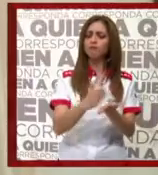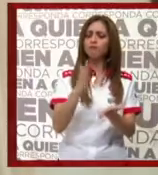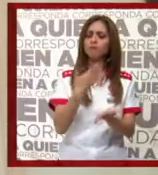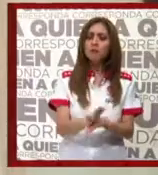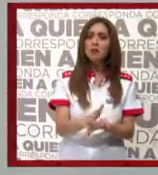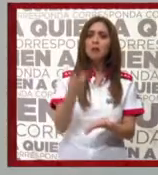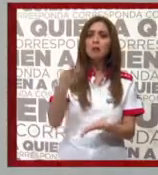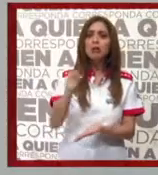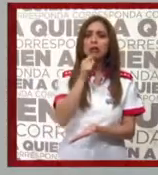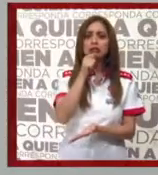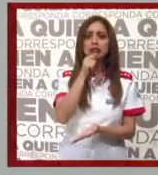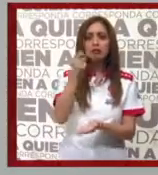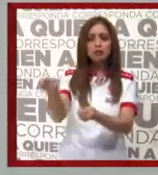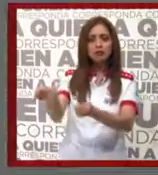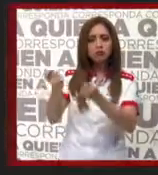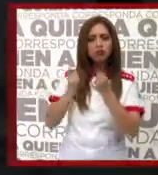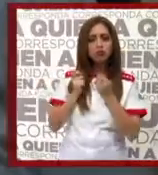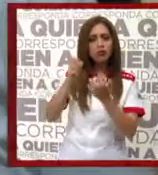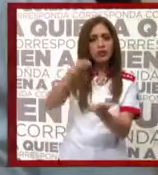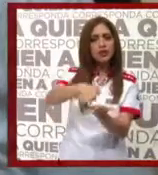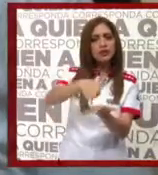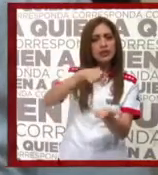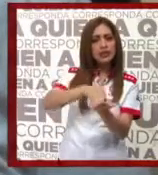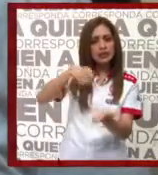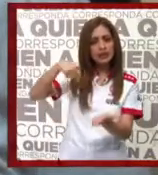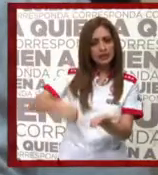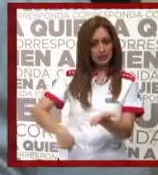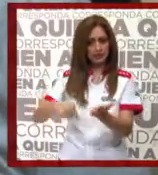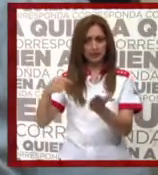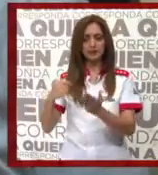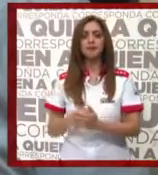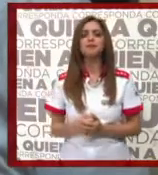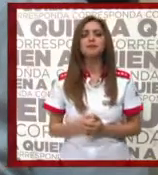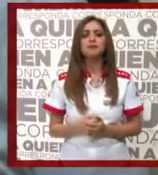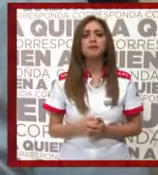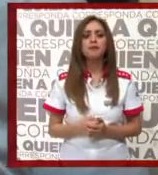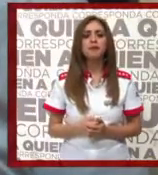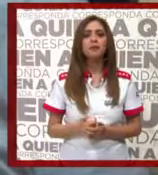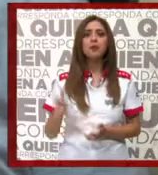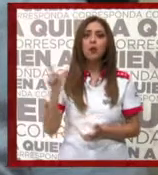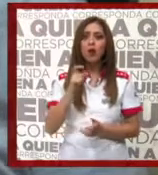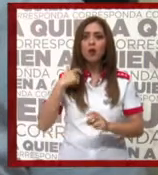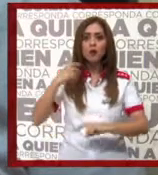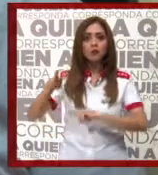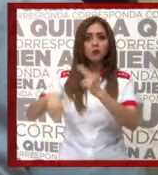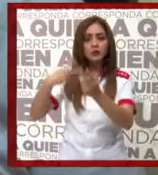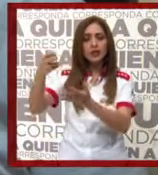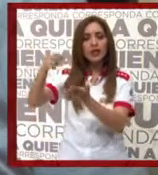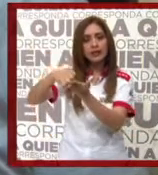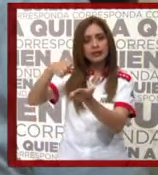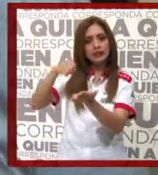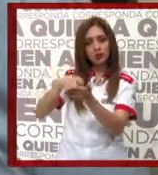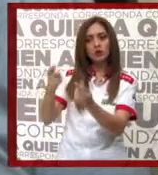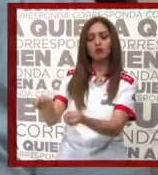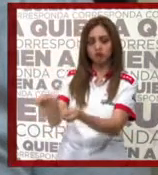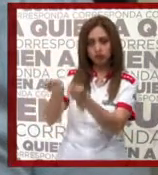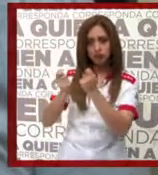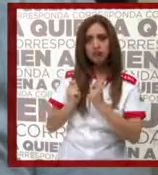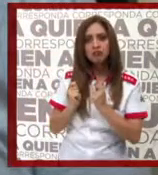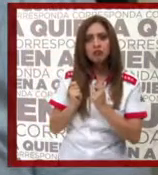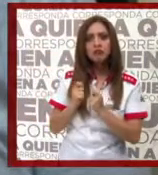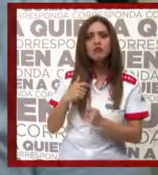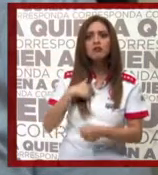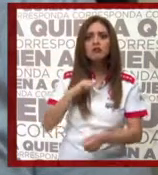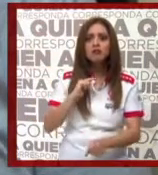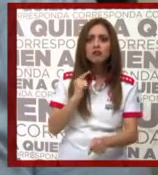le han entregado las escrituras de la propiedad. Al empezar a tramitar mi escrituración, la liberación de mis escrituras, me doy